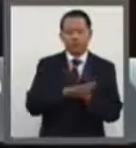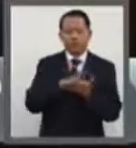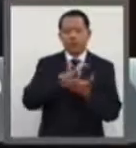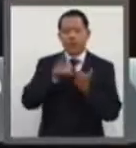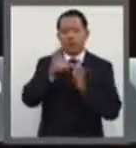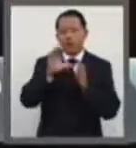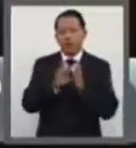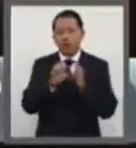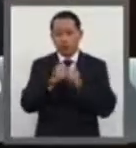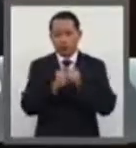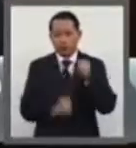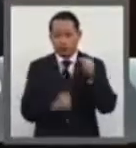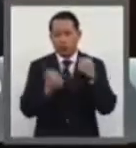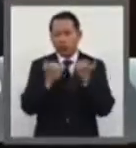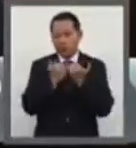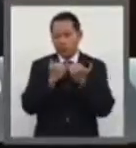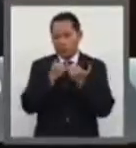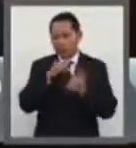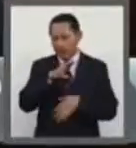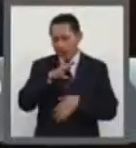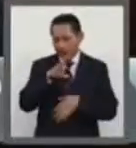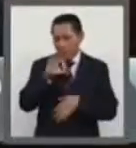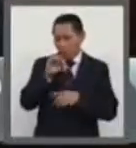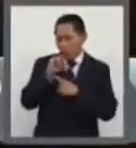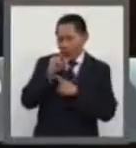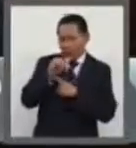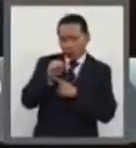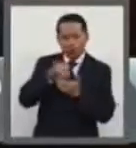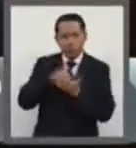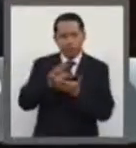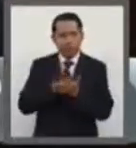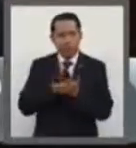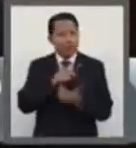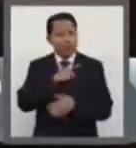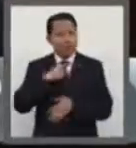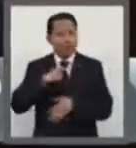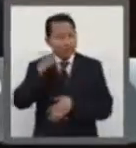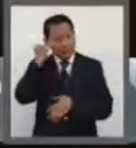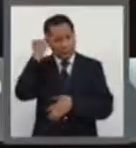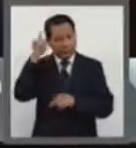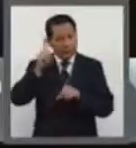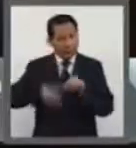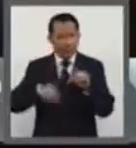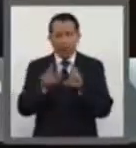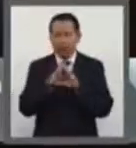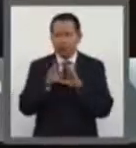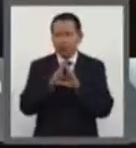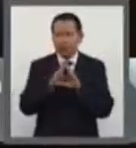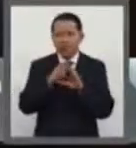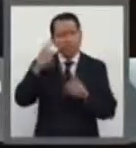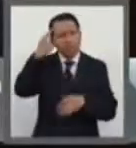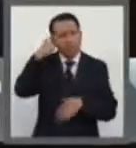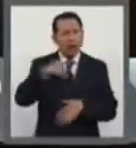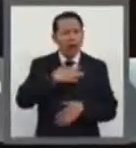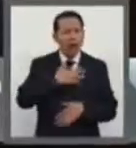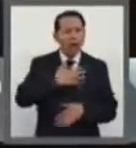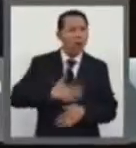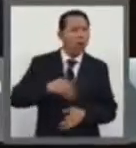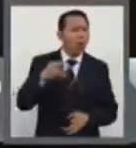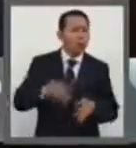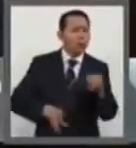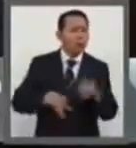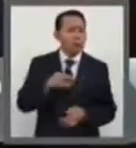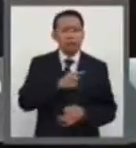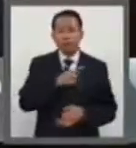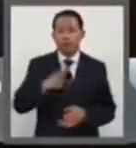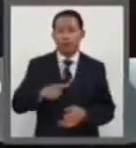la Constitución y en los códigos, y debemos erradicar la idea de que para hacer justicia se